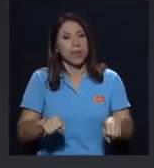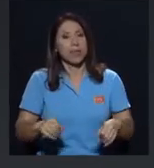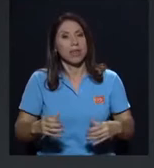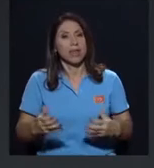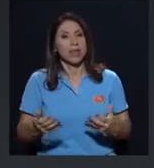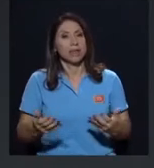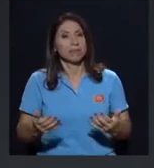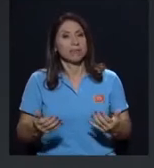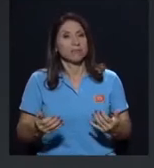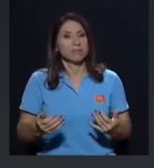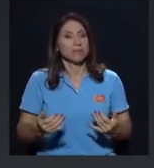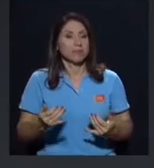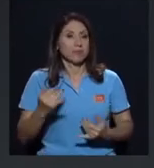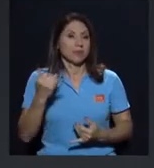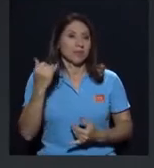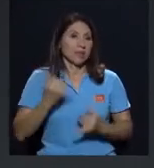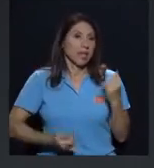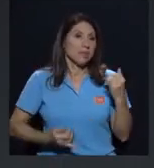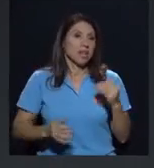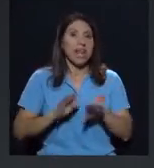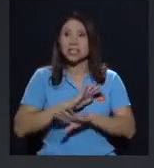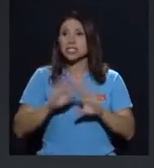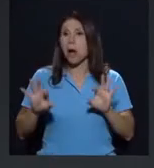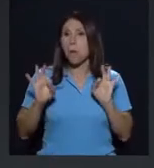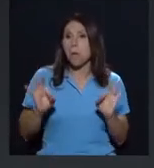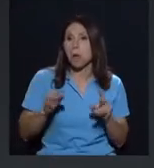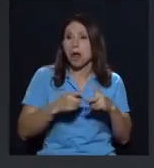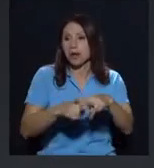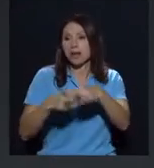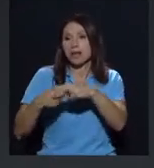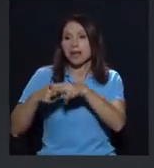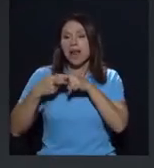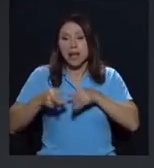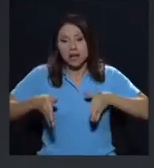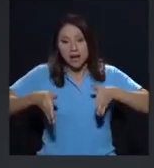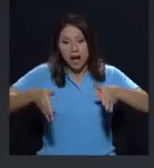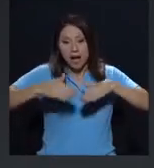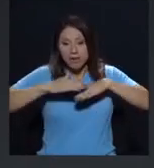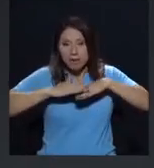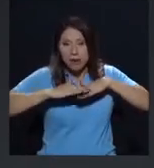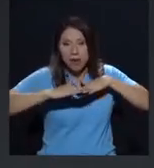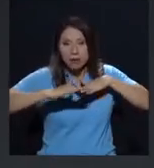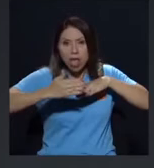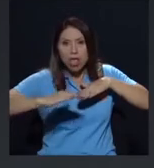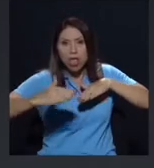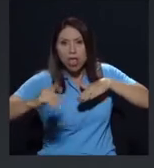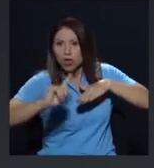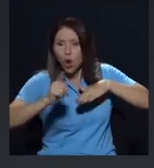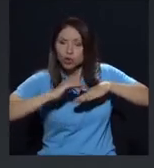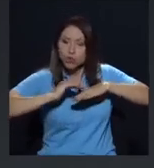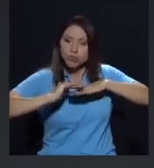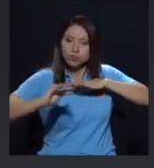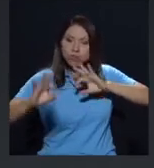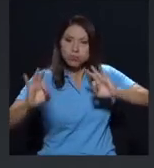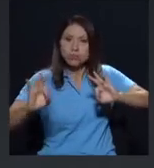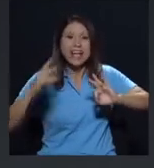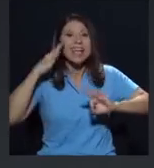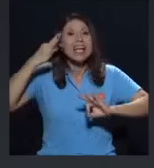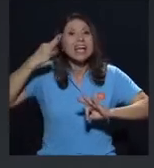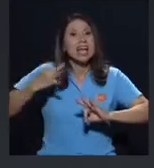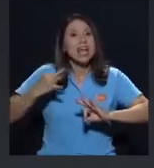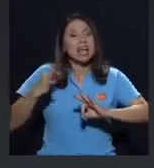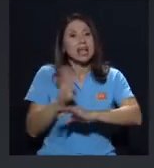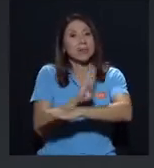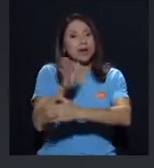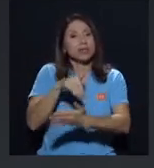y terminar con los huecos en las carreteras o sea que porque porque tiene poder de muchas cosas puede acabar con las filas